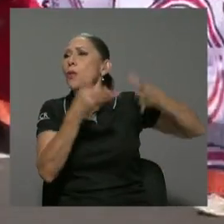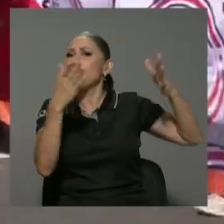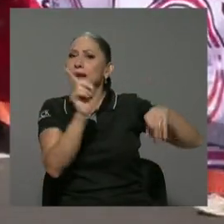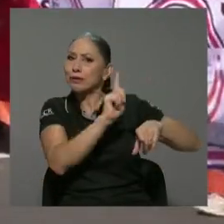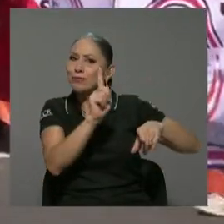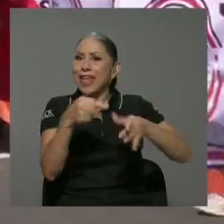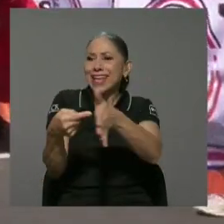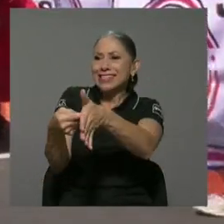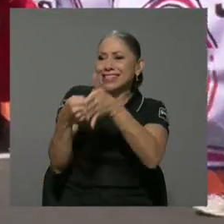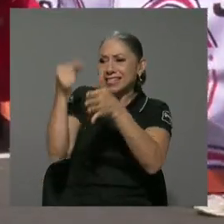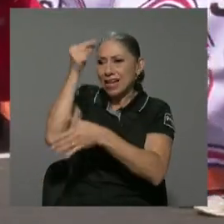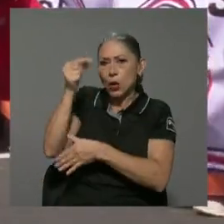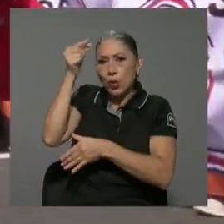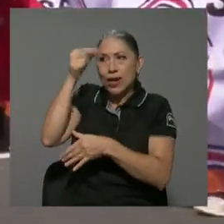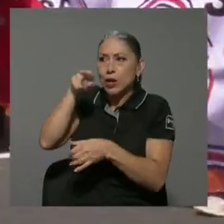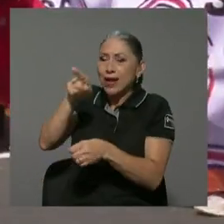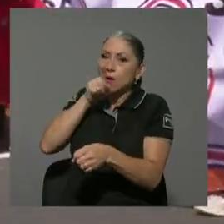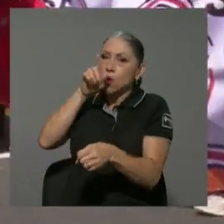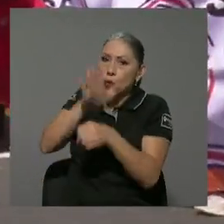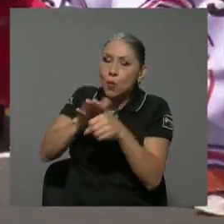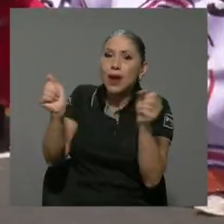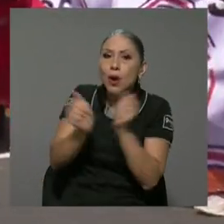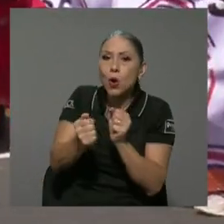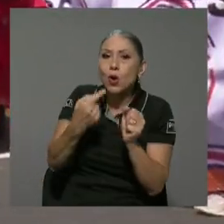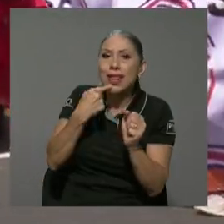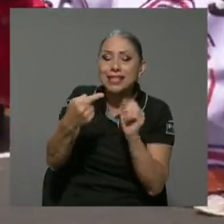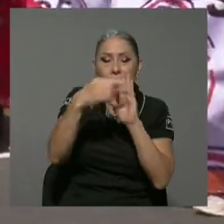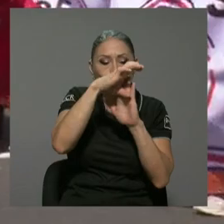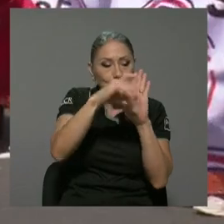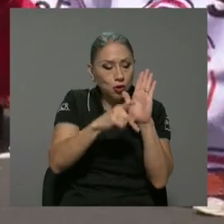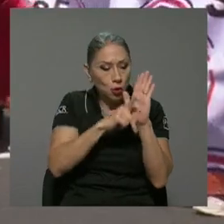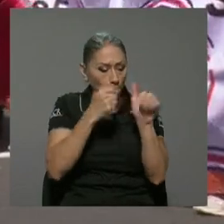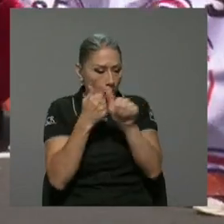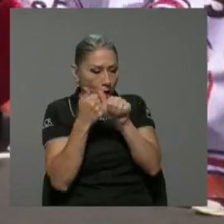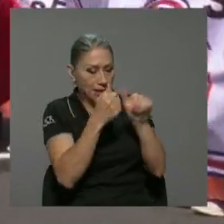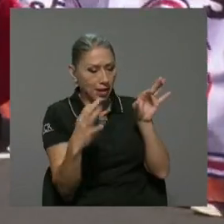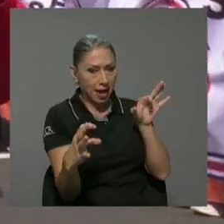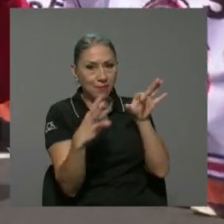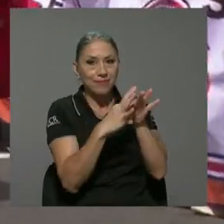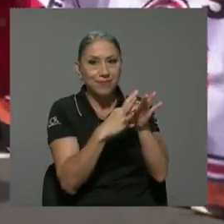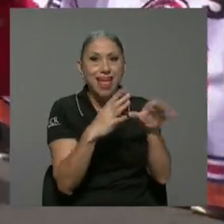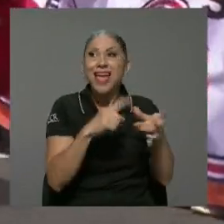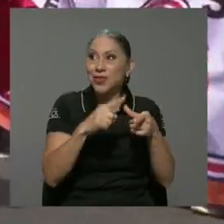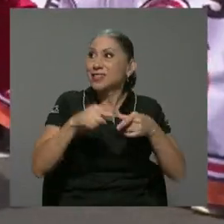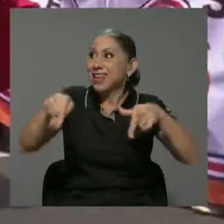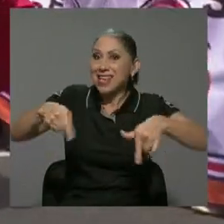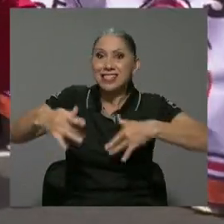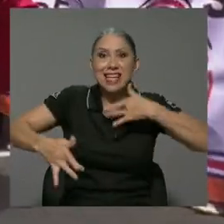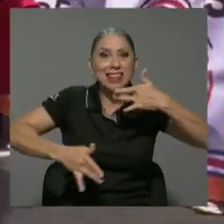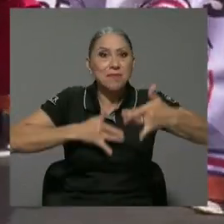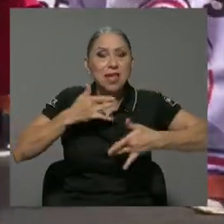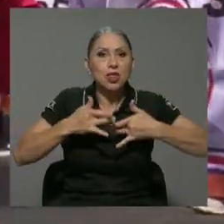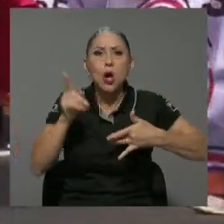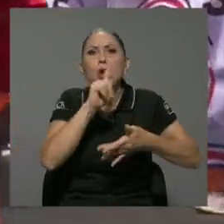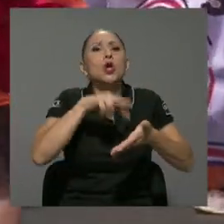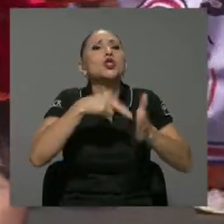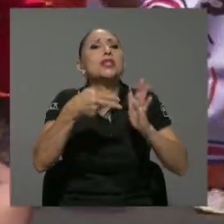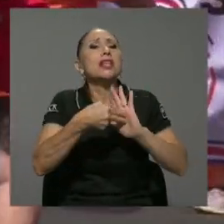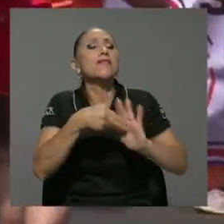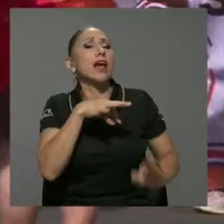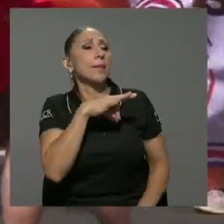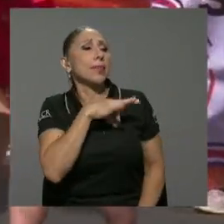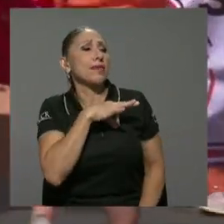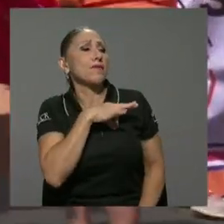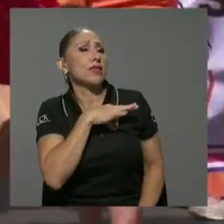que cumpla con lo que dice la Constitución Política. Entonces, hay ese sentimiento. No son privilegios como han querido